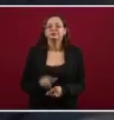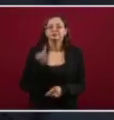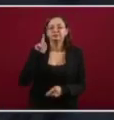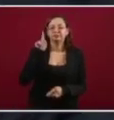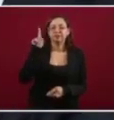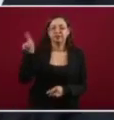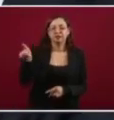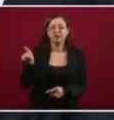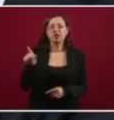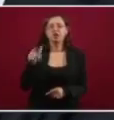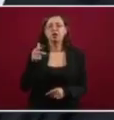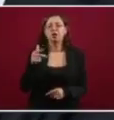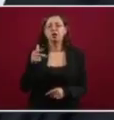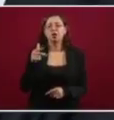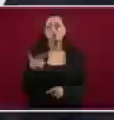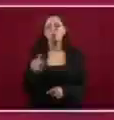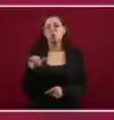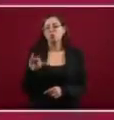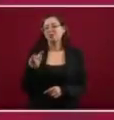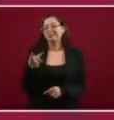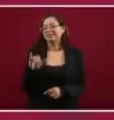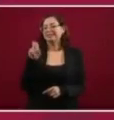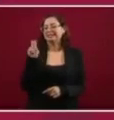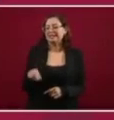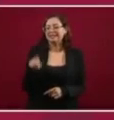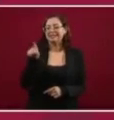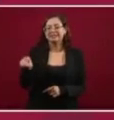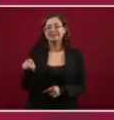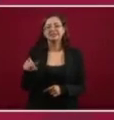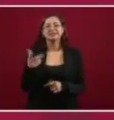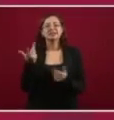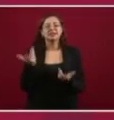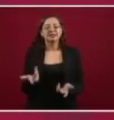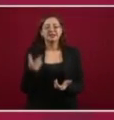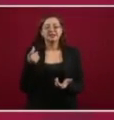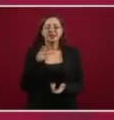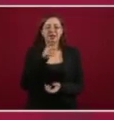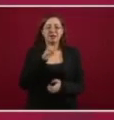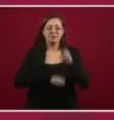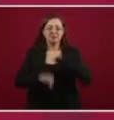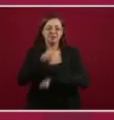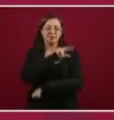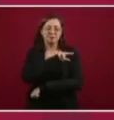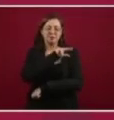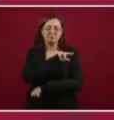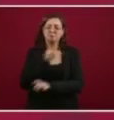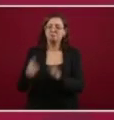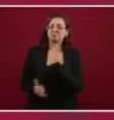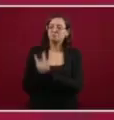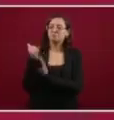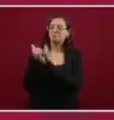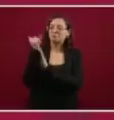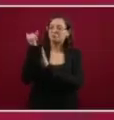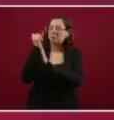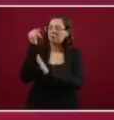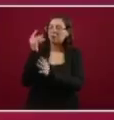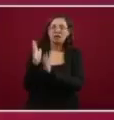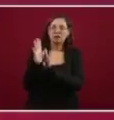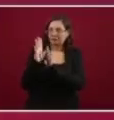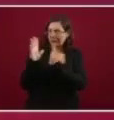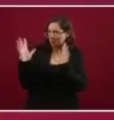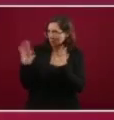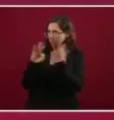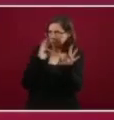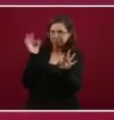Juchitán que hizo una empresa privada, está prácticamente